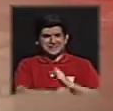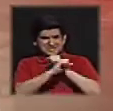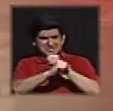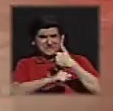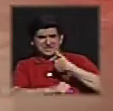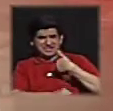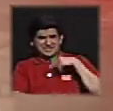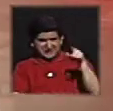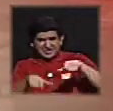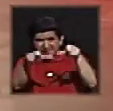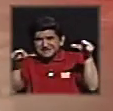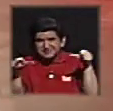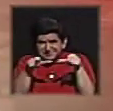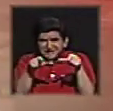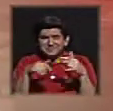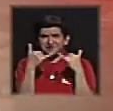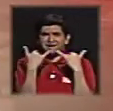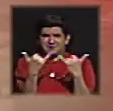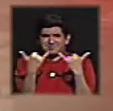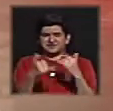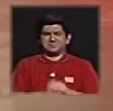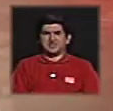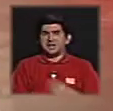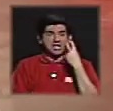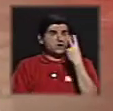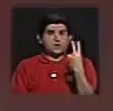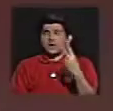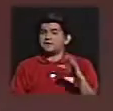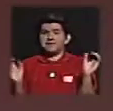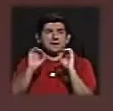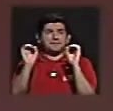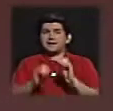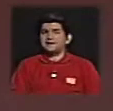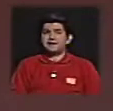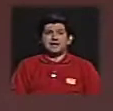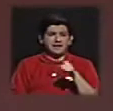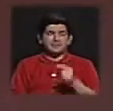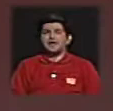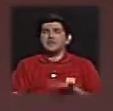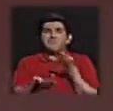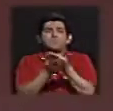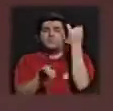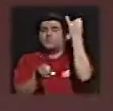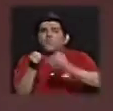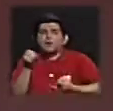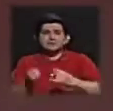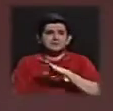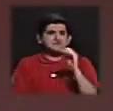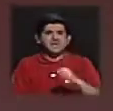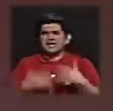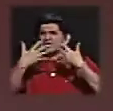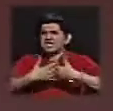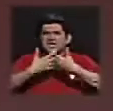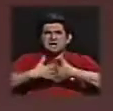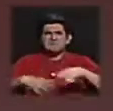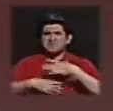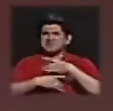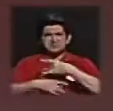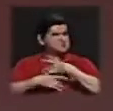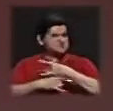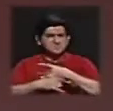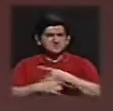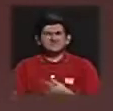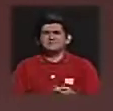gente de Pacuarito que van a tener, porque no he visto ni siquiera el cartel terminado, ni he visto los oferentes. Entonces, como que estamos